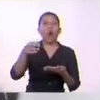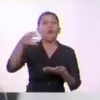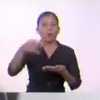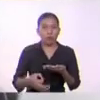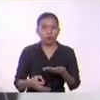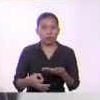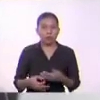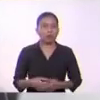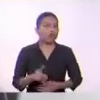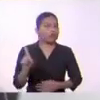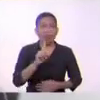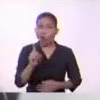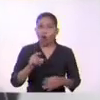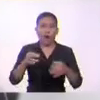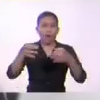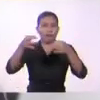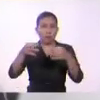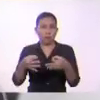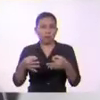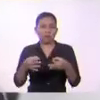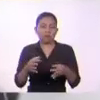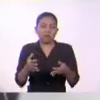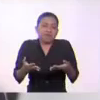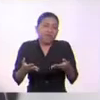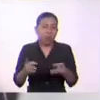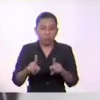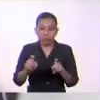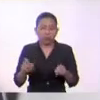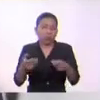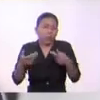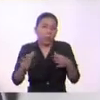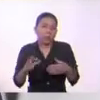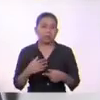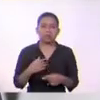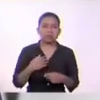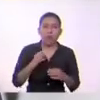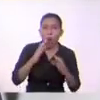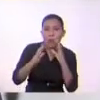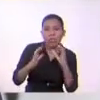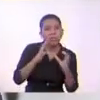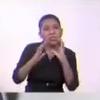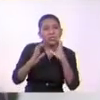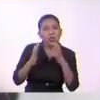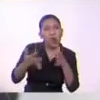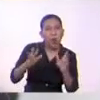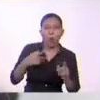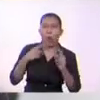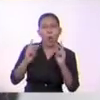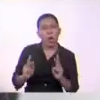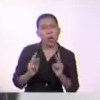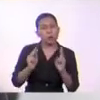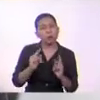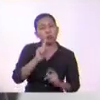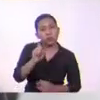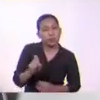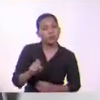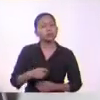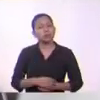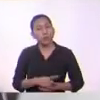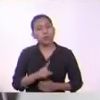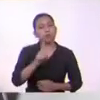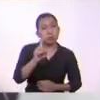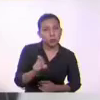se trata de una serie de preguntas desarrolladas en una conversación, por lo que carece del carácter